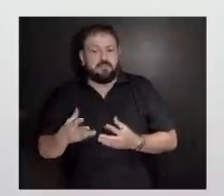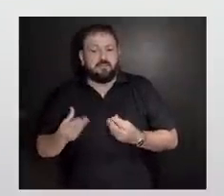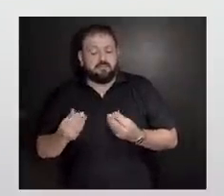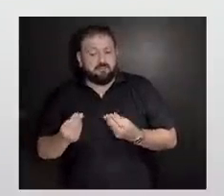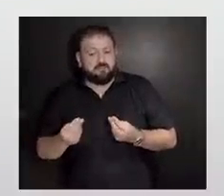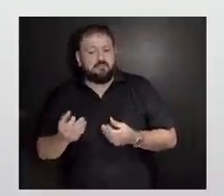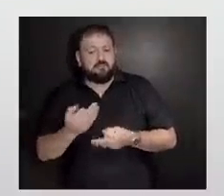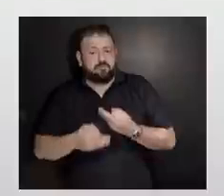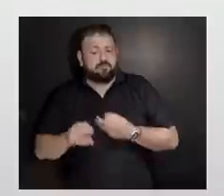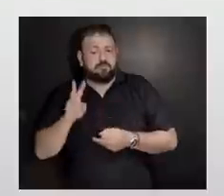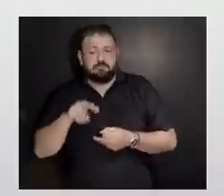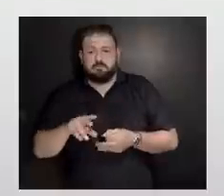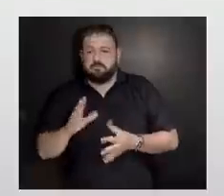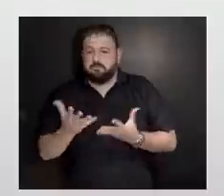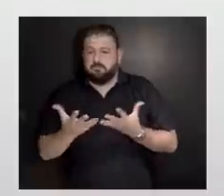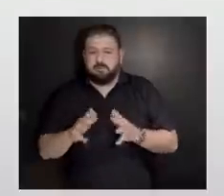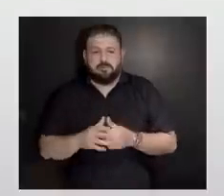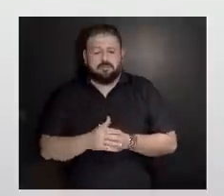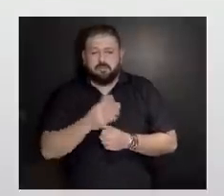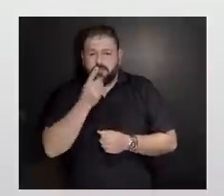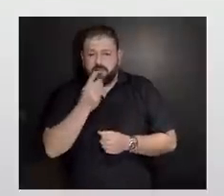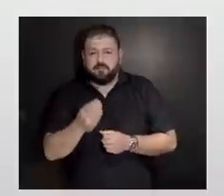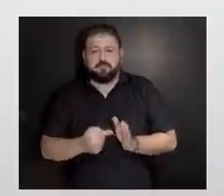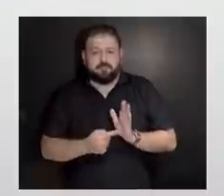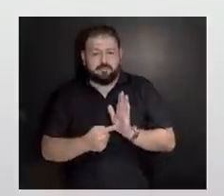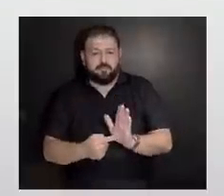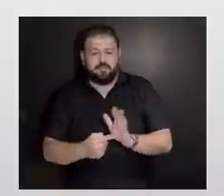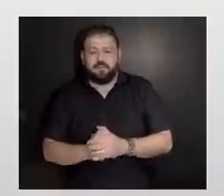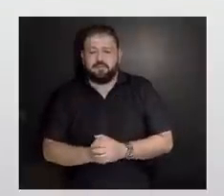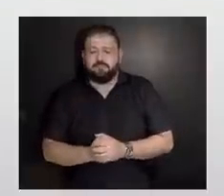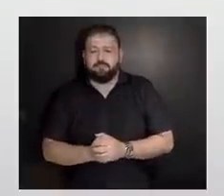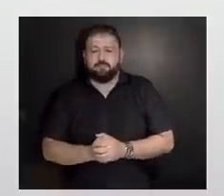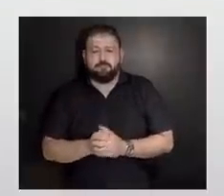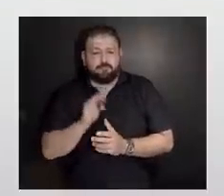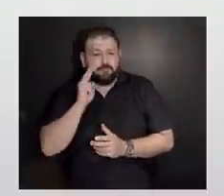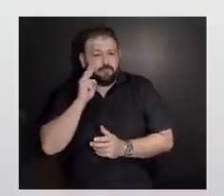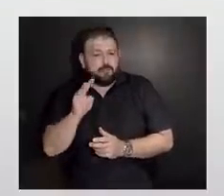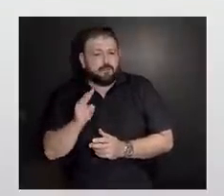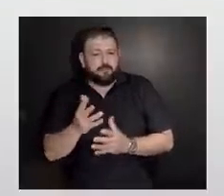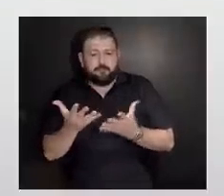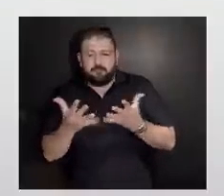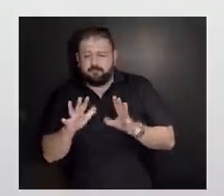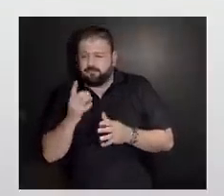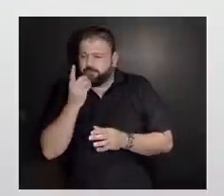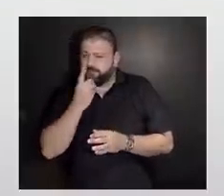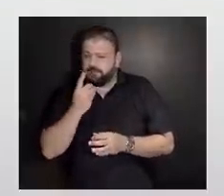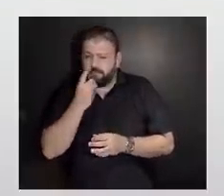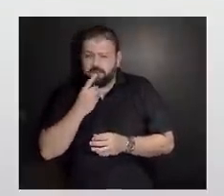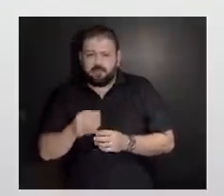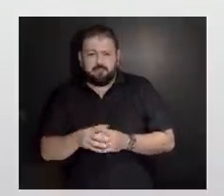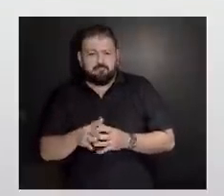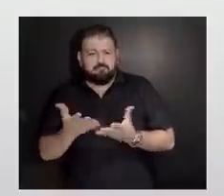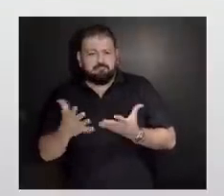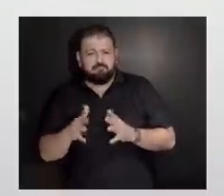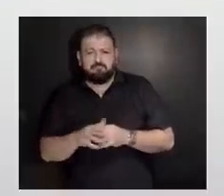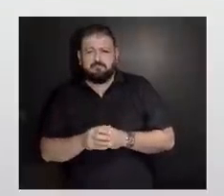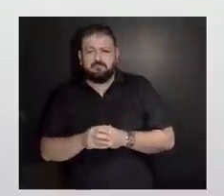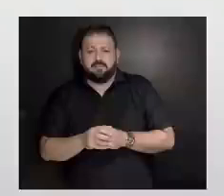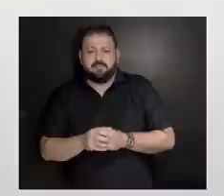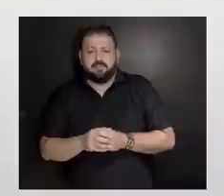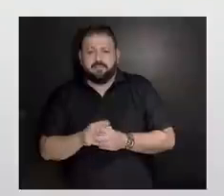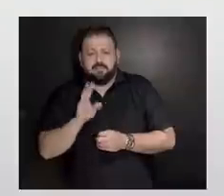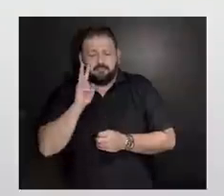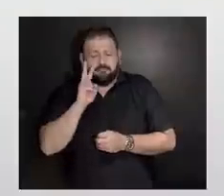están por encima de esto que les vamos a mencionar. Pero bueno, el crecimiento de la diabetes mellitus es tal que se